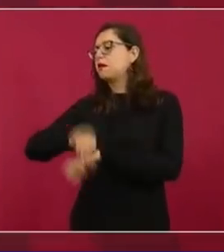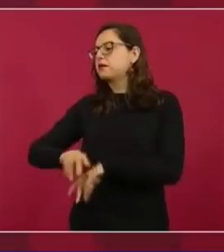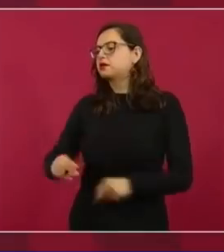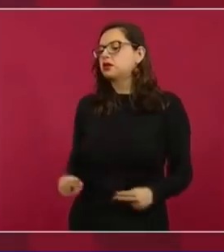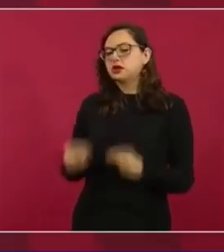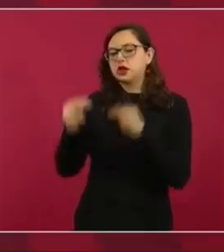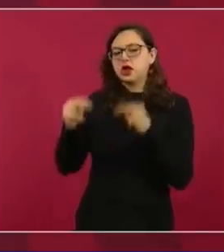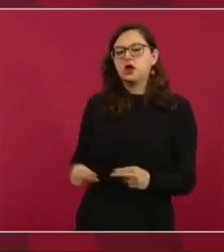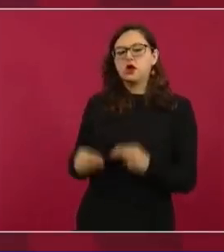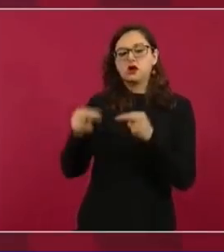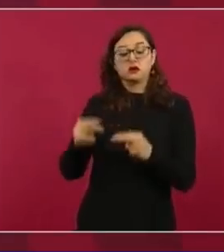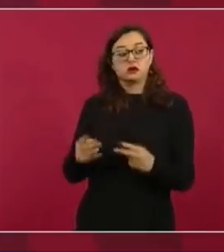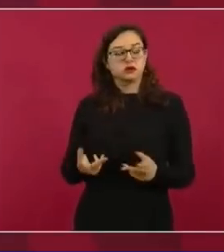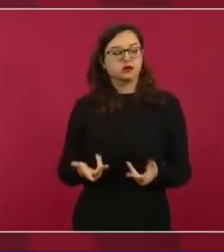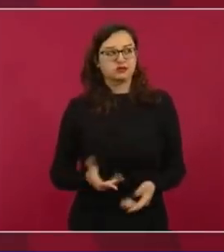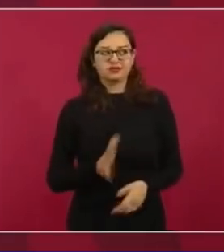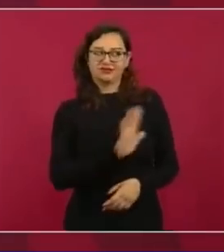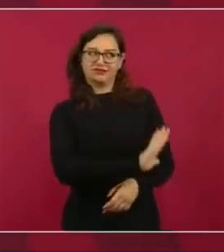Todo esto que